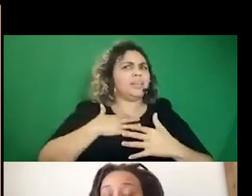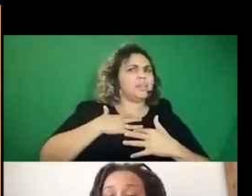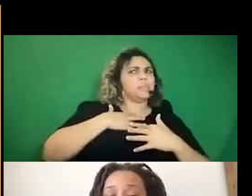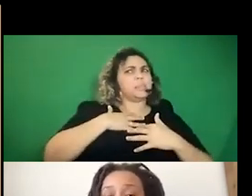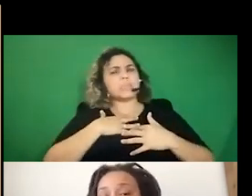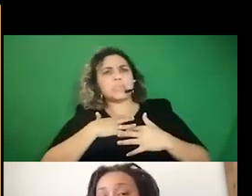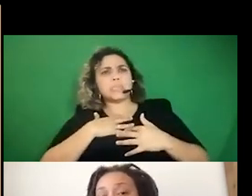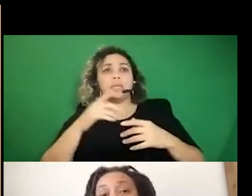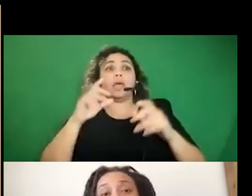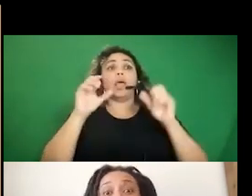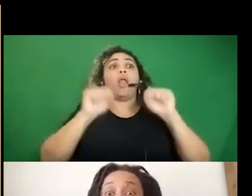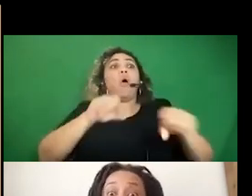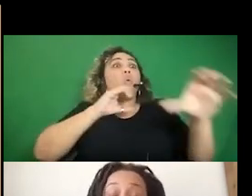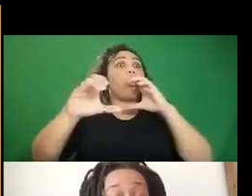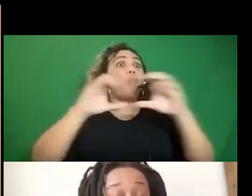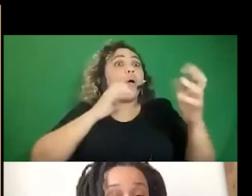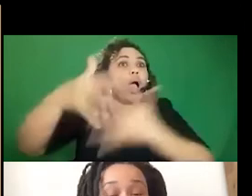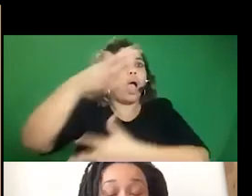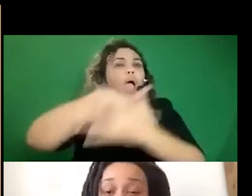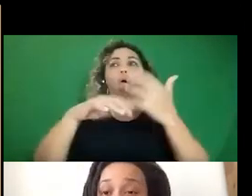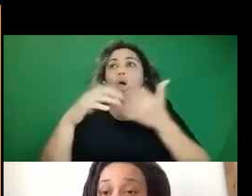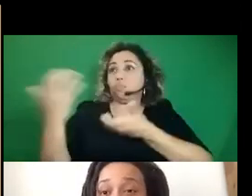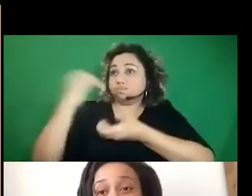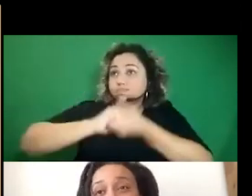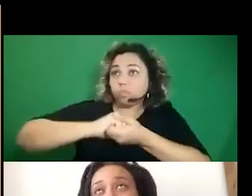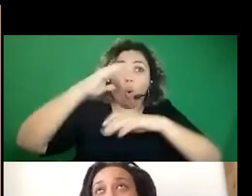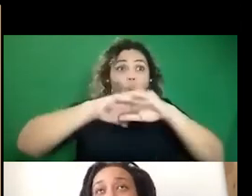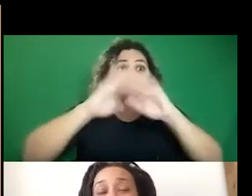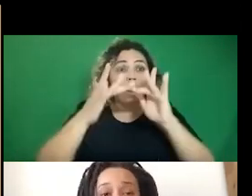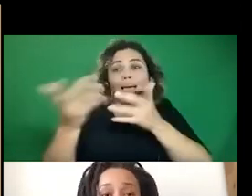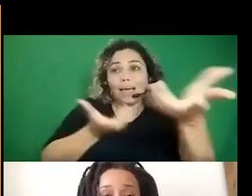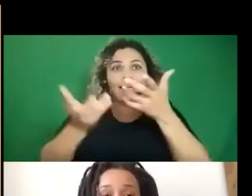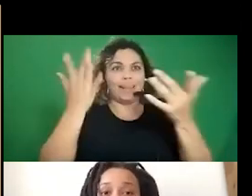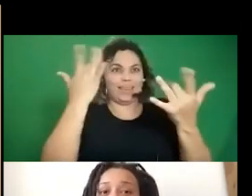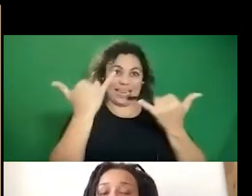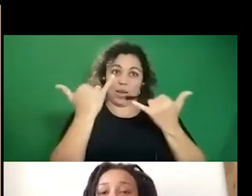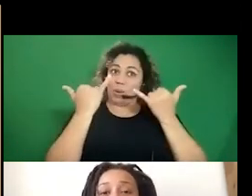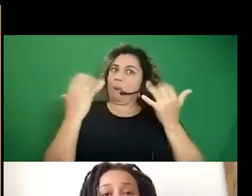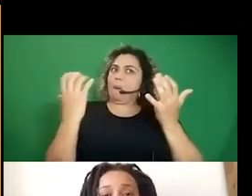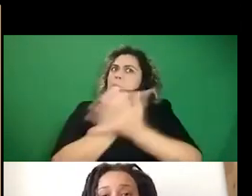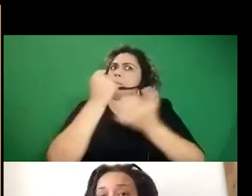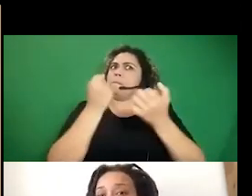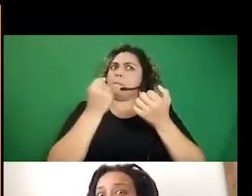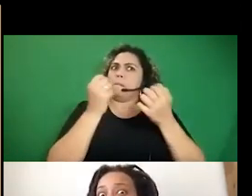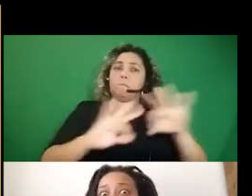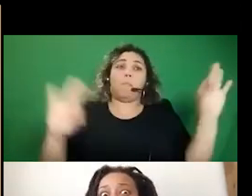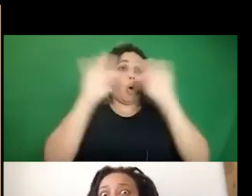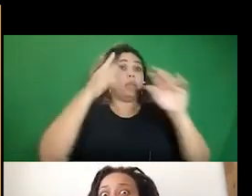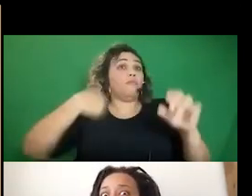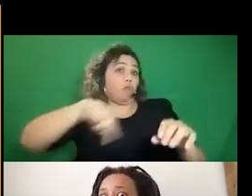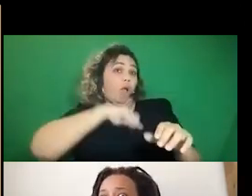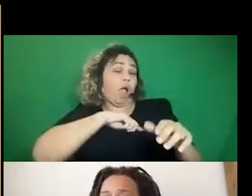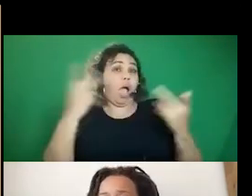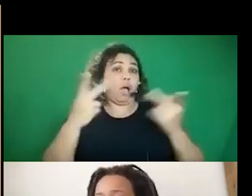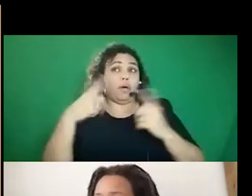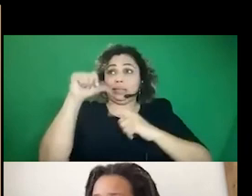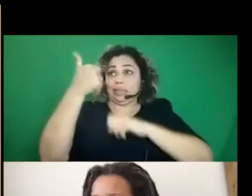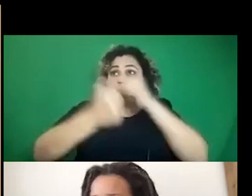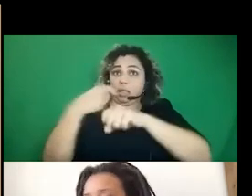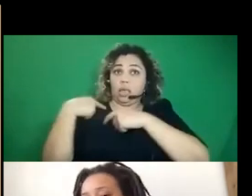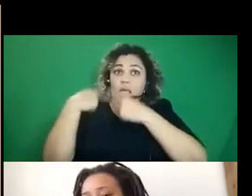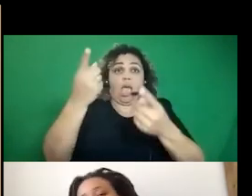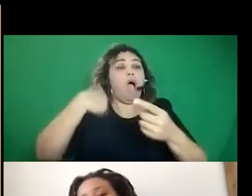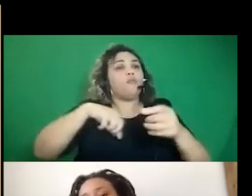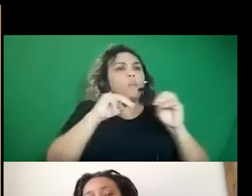la totalidad nuestra habilidad de comunicarnos en línea que ha sido tan